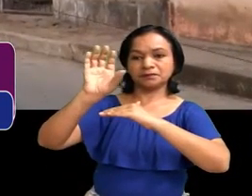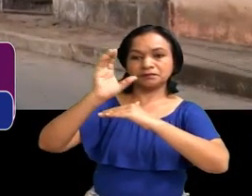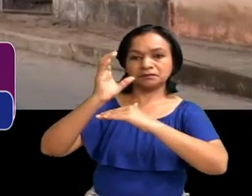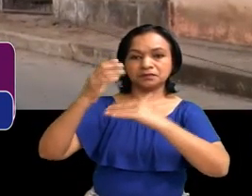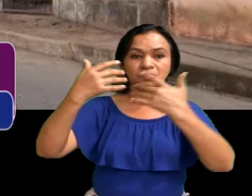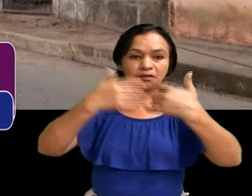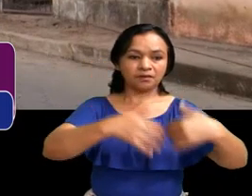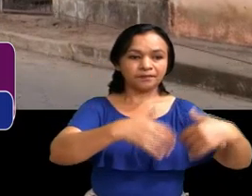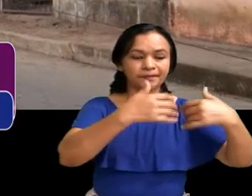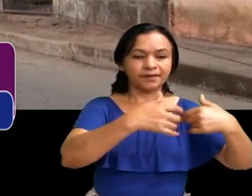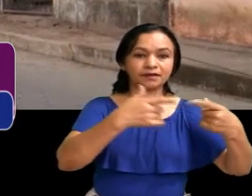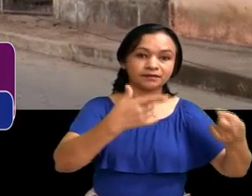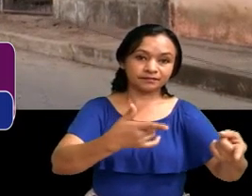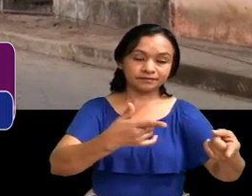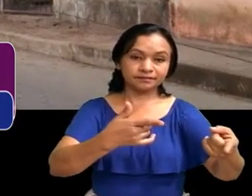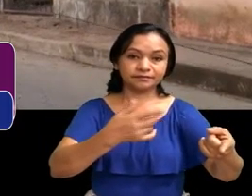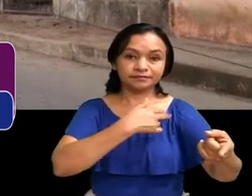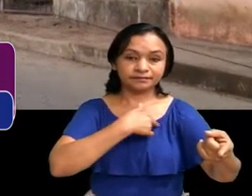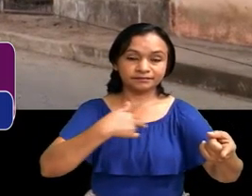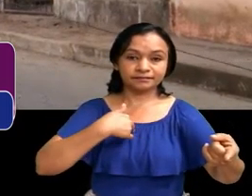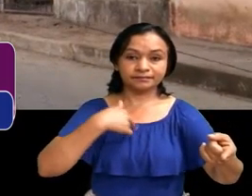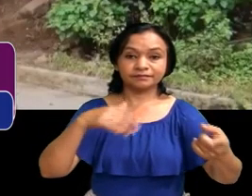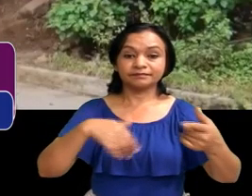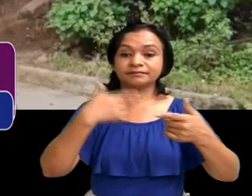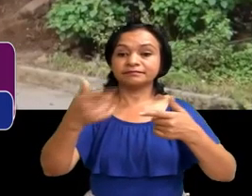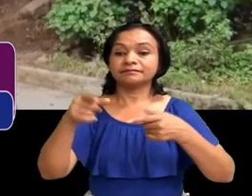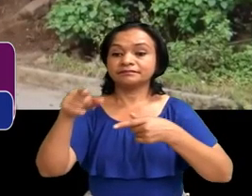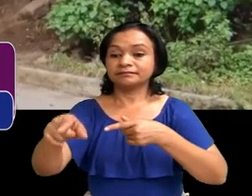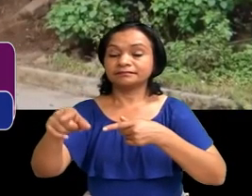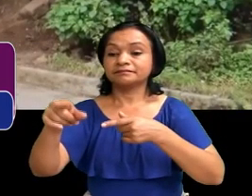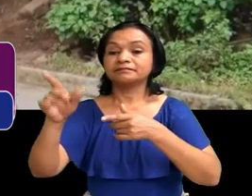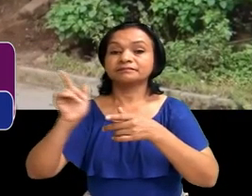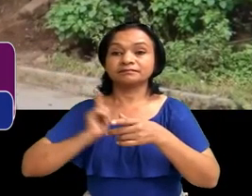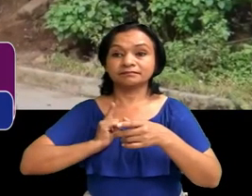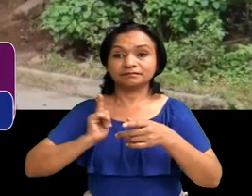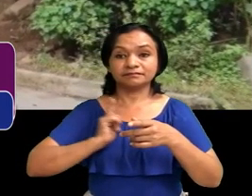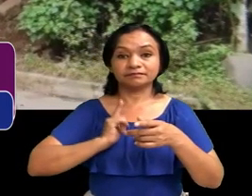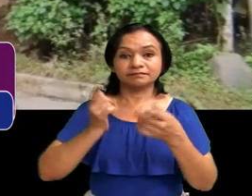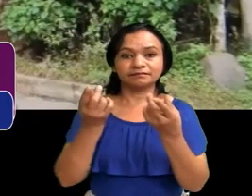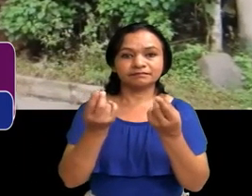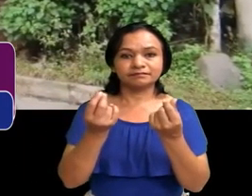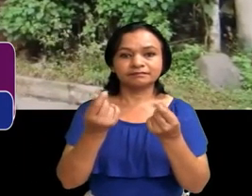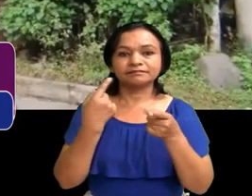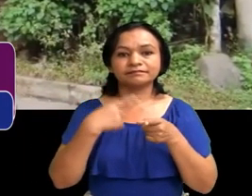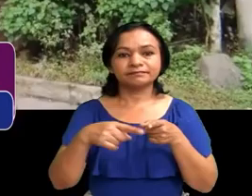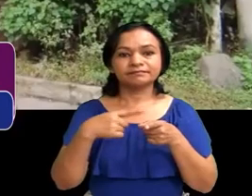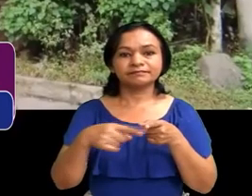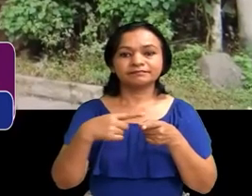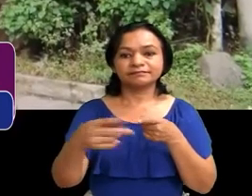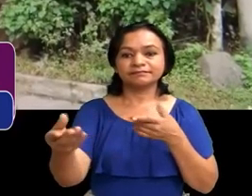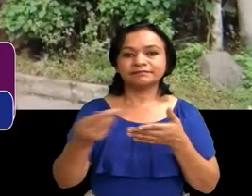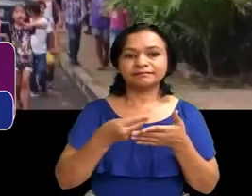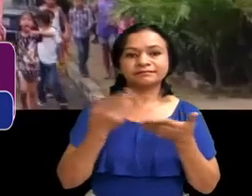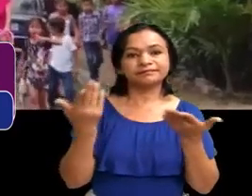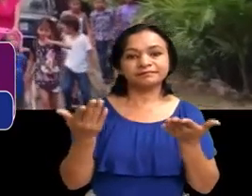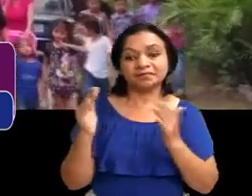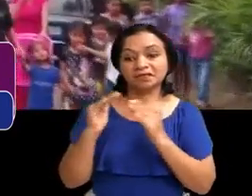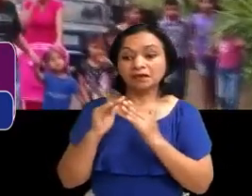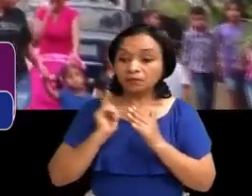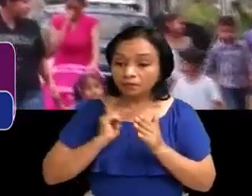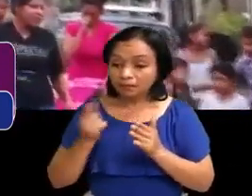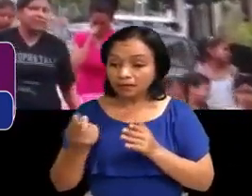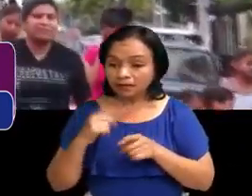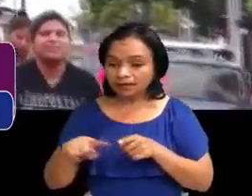empresa que la instalan, la van a poner donde hay un potencial económico que le permita recuperar las inversiones.